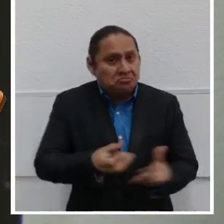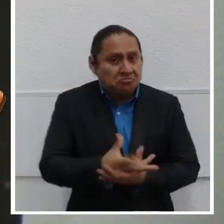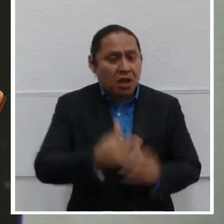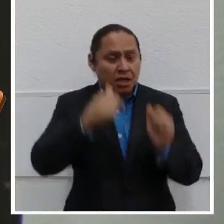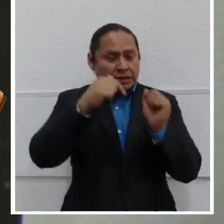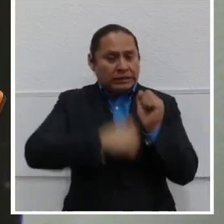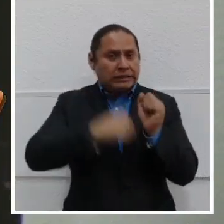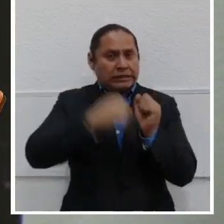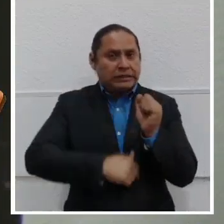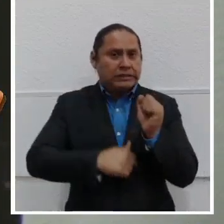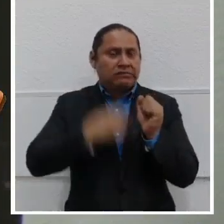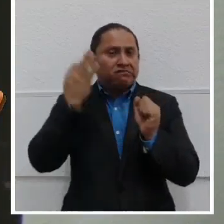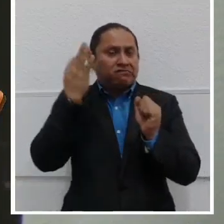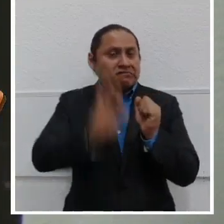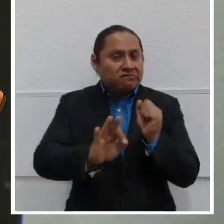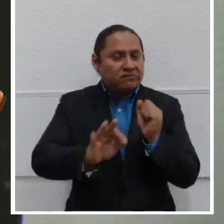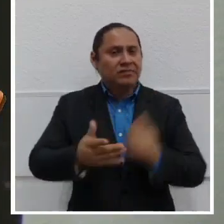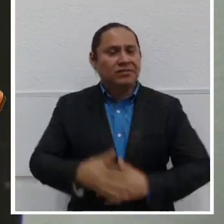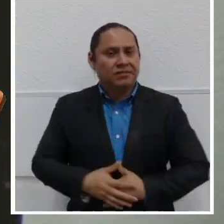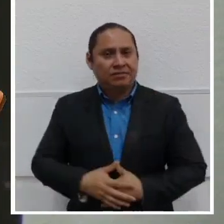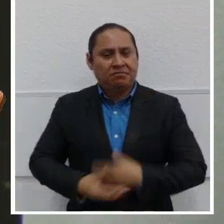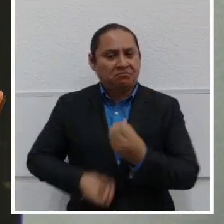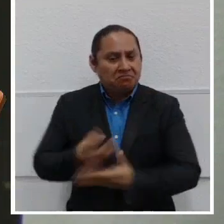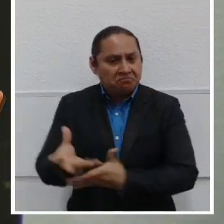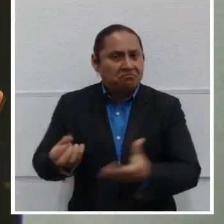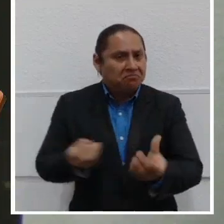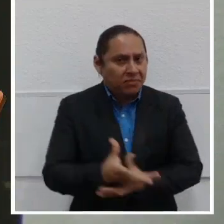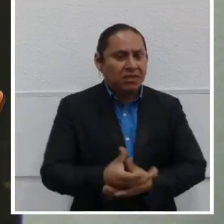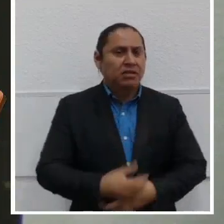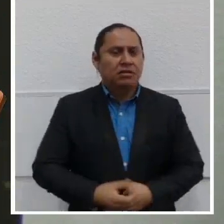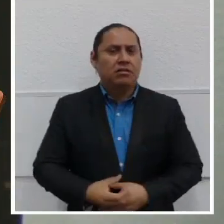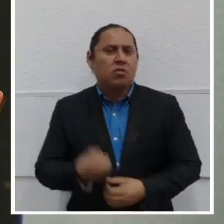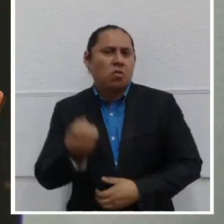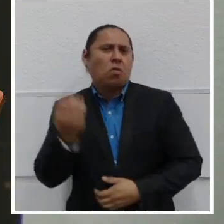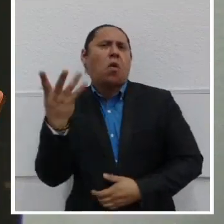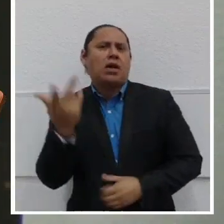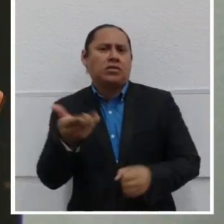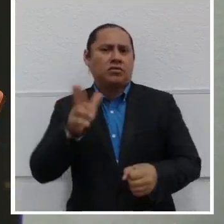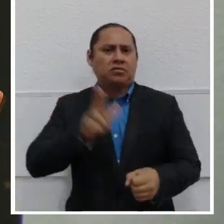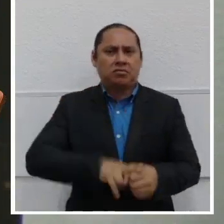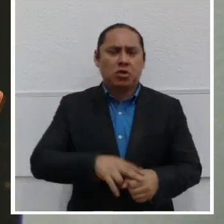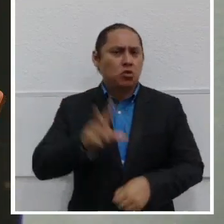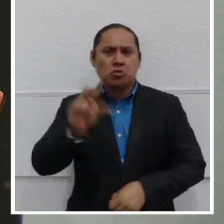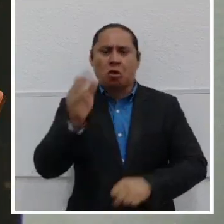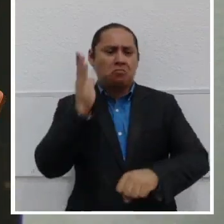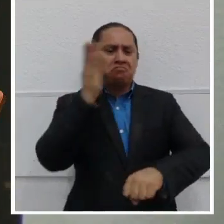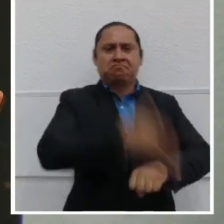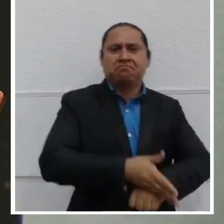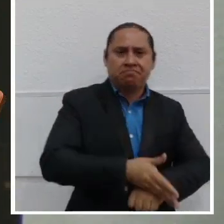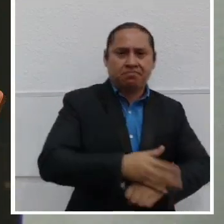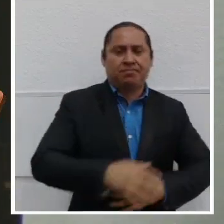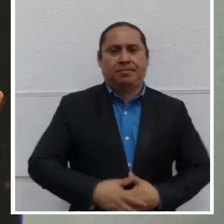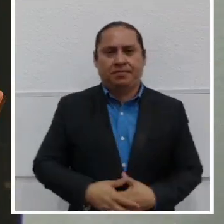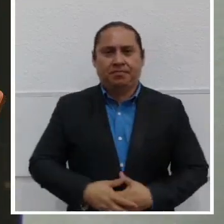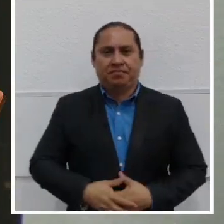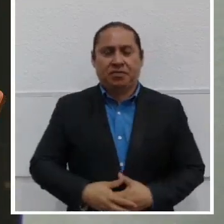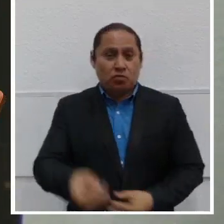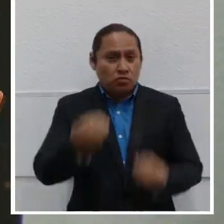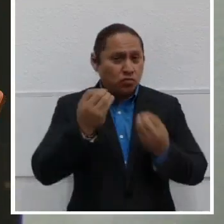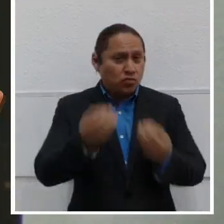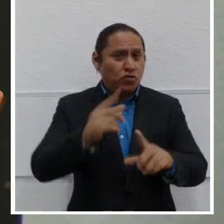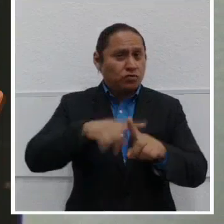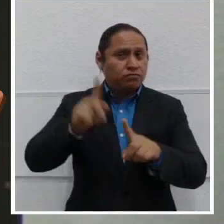clandes clandestinamente y hay cuantas clínicas que no son penalizadas la mayor parte